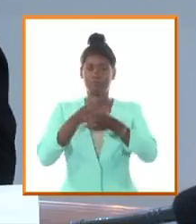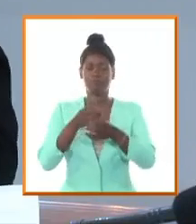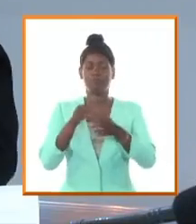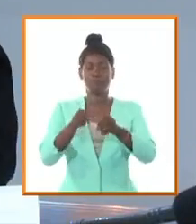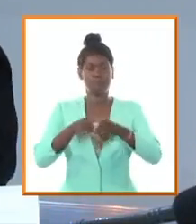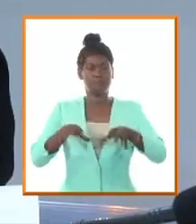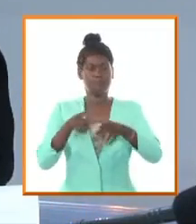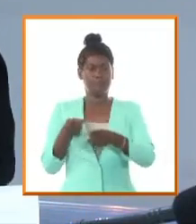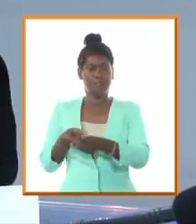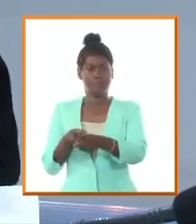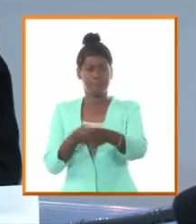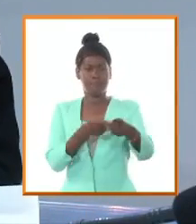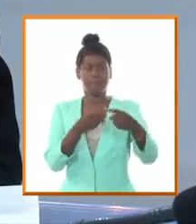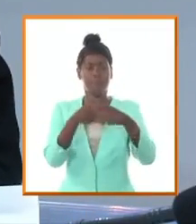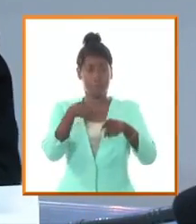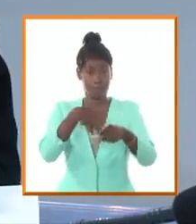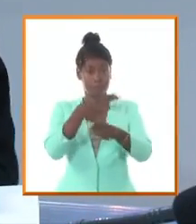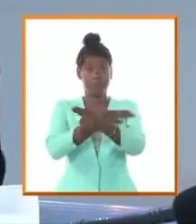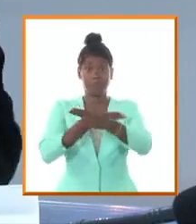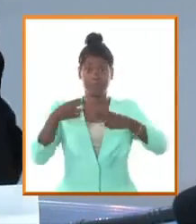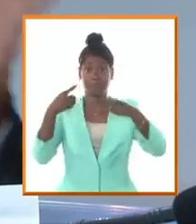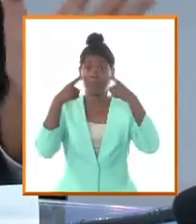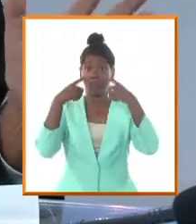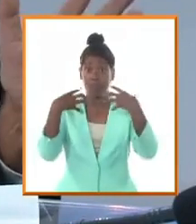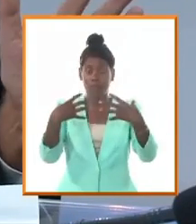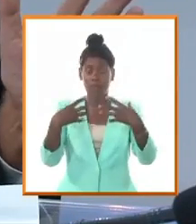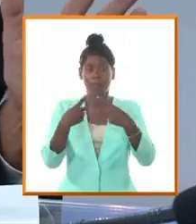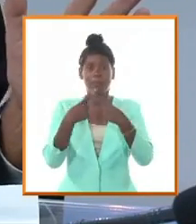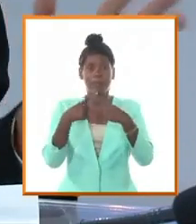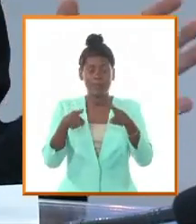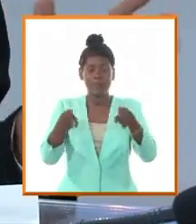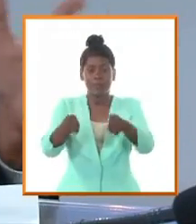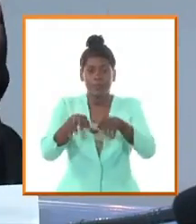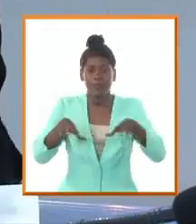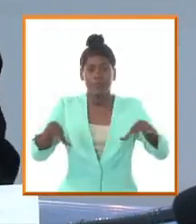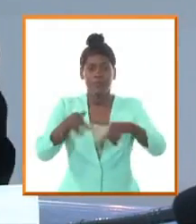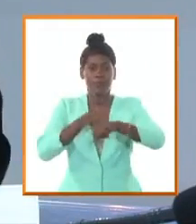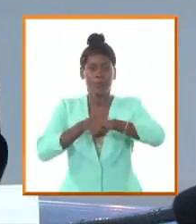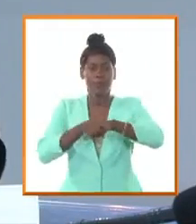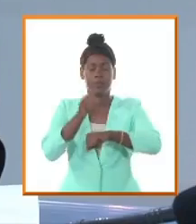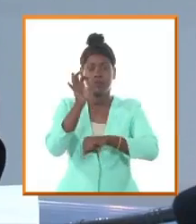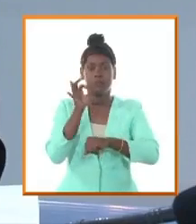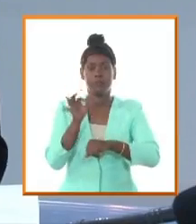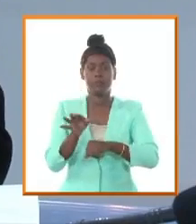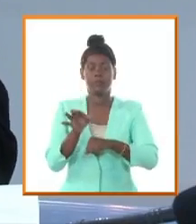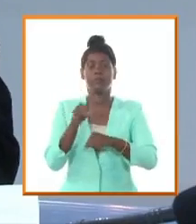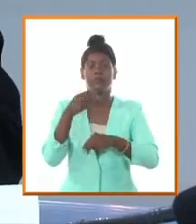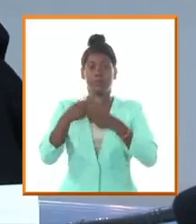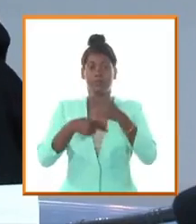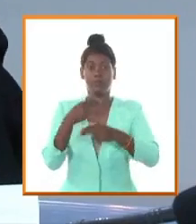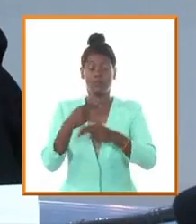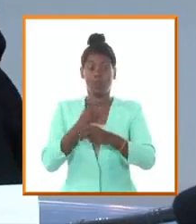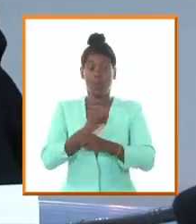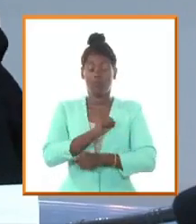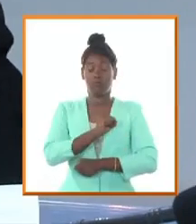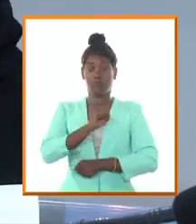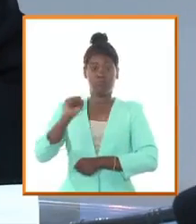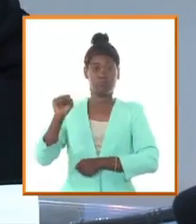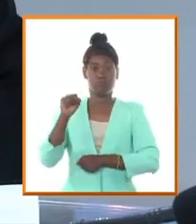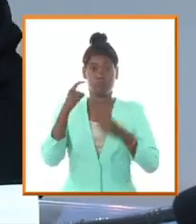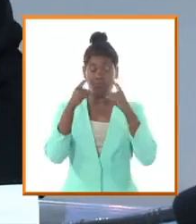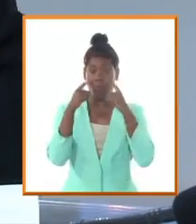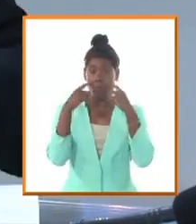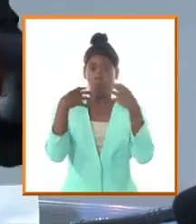esta historia, pero hay otro momento que inmortaliza a Agra Montes independientemente de qué es